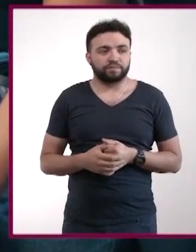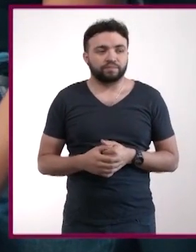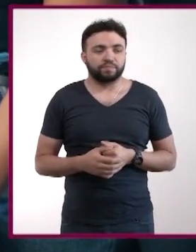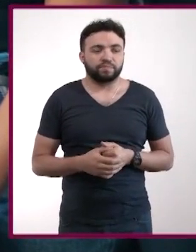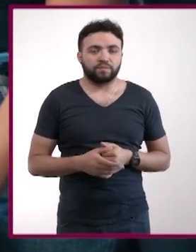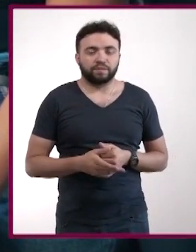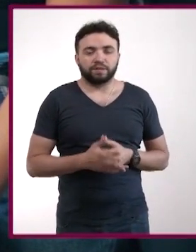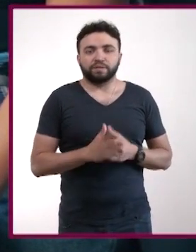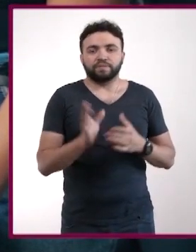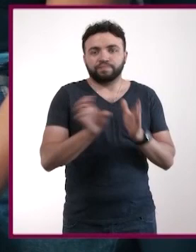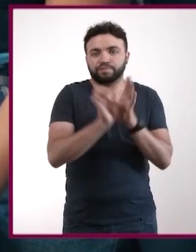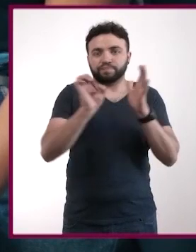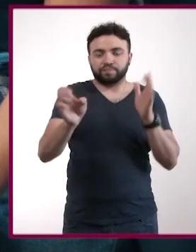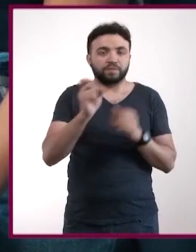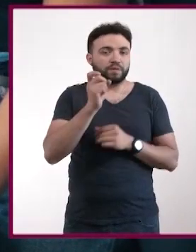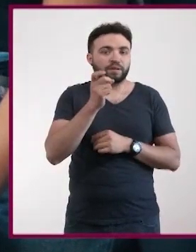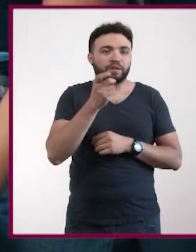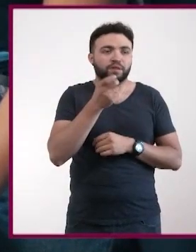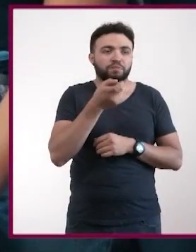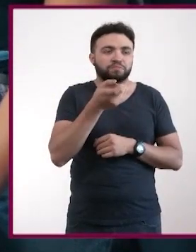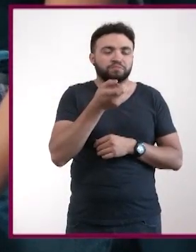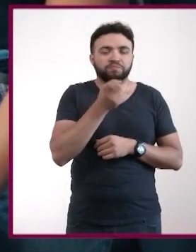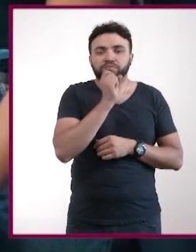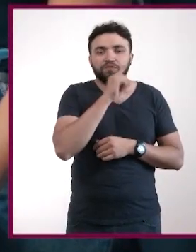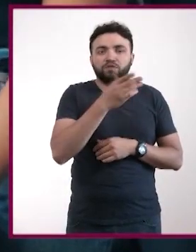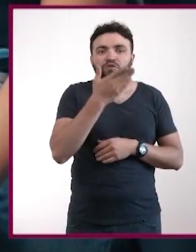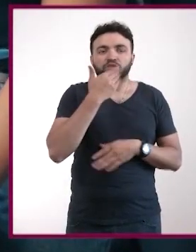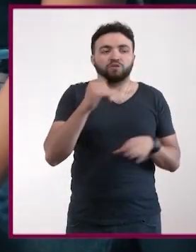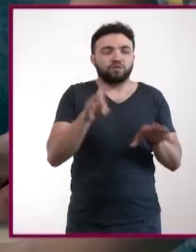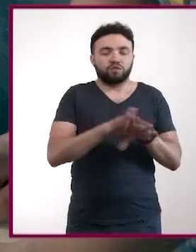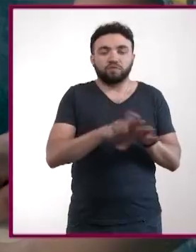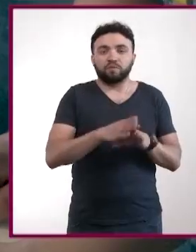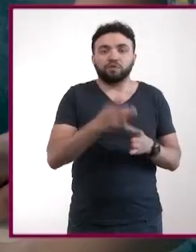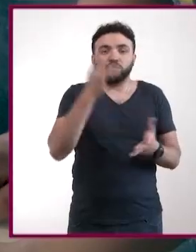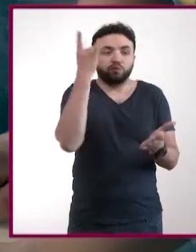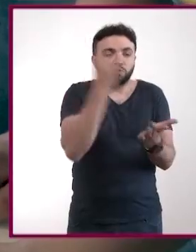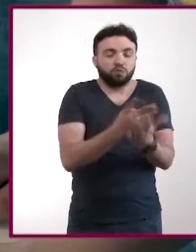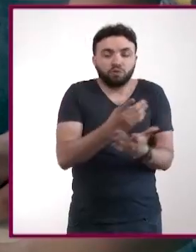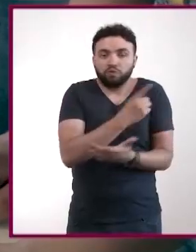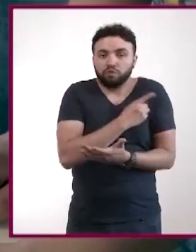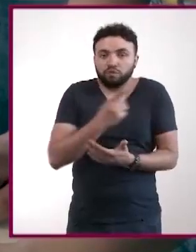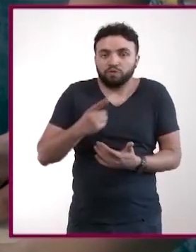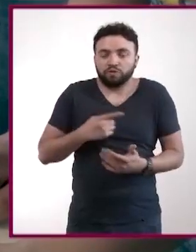Y, por ejemplo, tampoco había una condición de que tenía que ser una cuestión